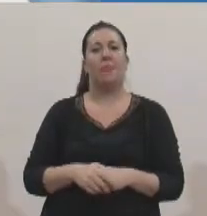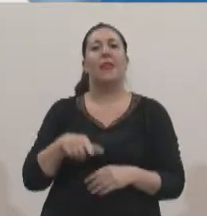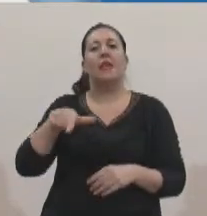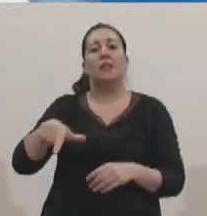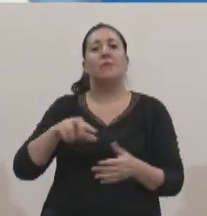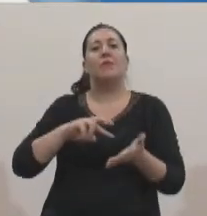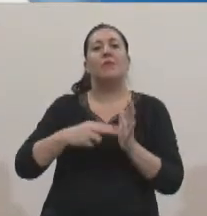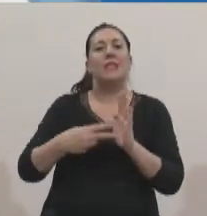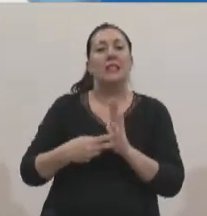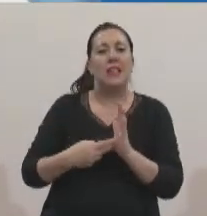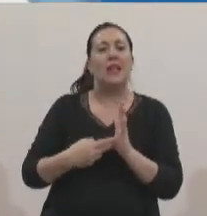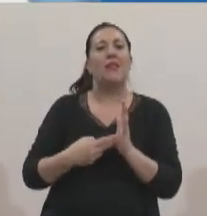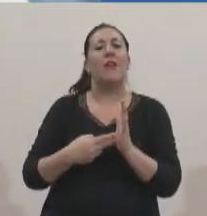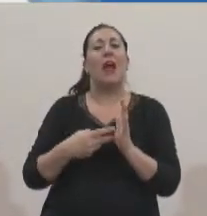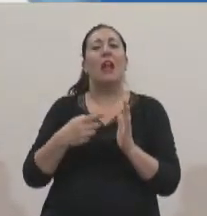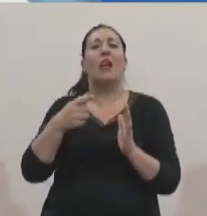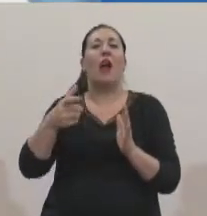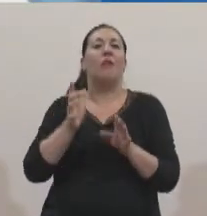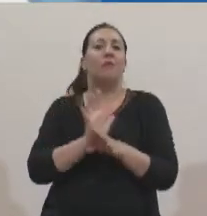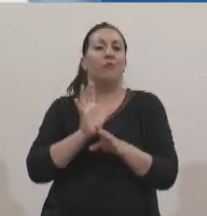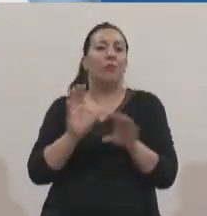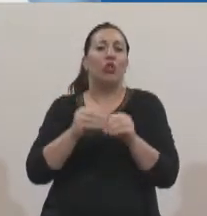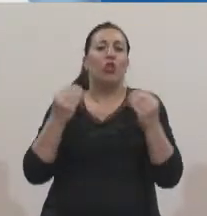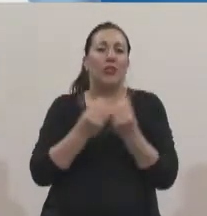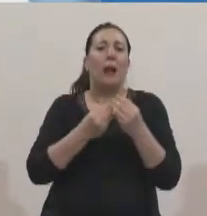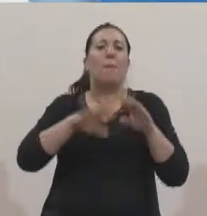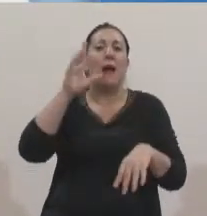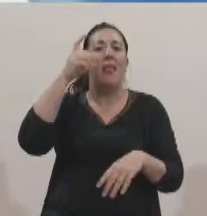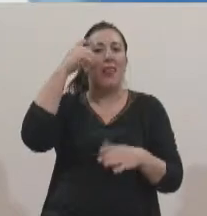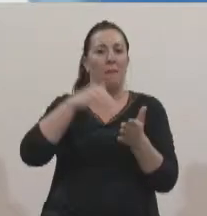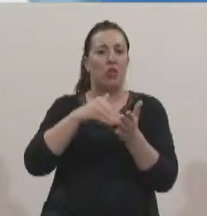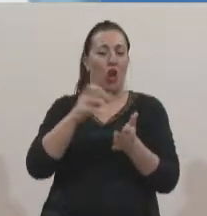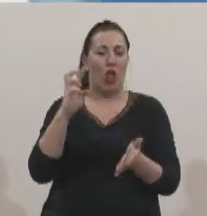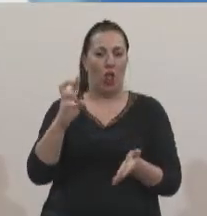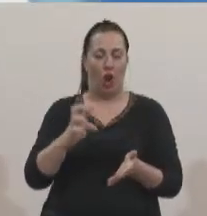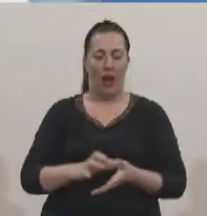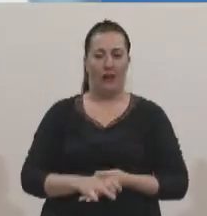nada más ni nada menos que más de 6.000 millones de dólares de exportación.